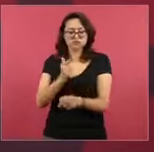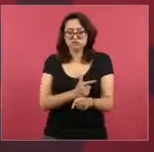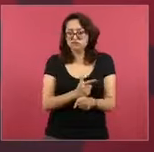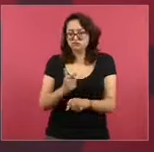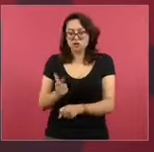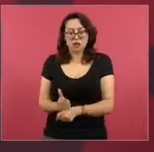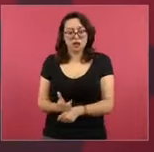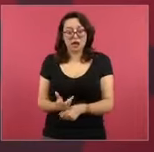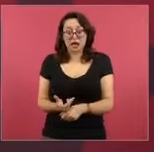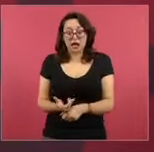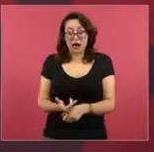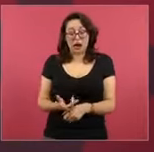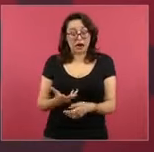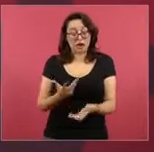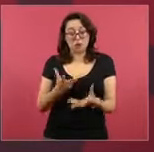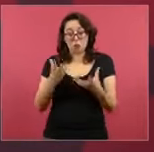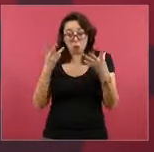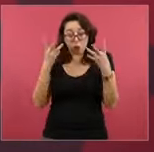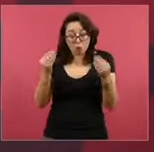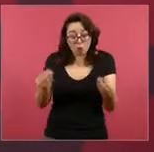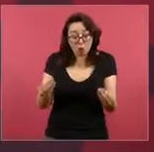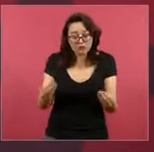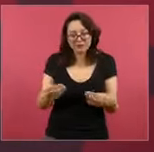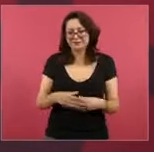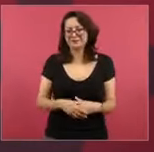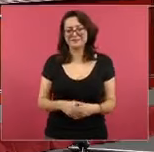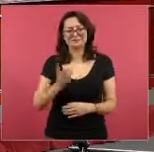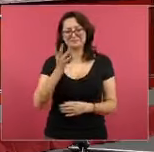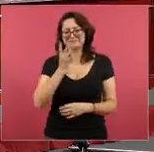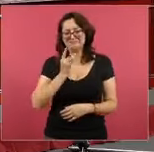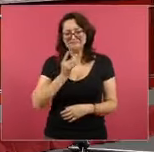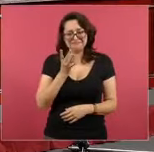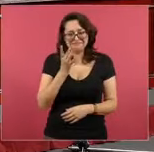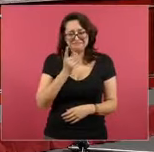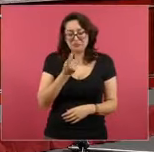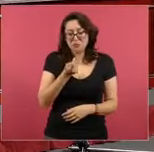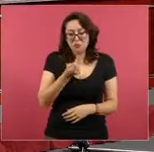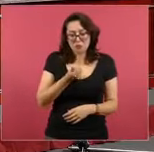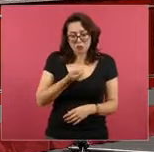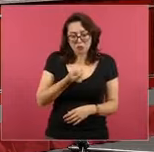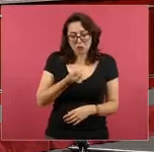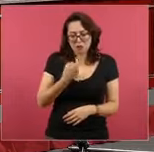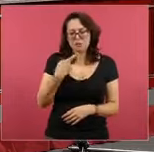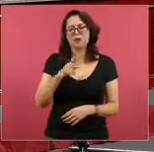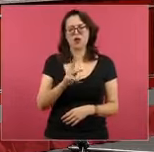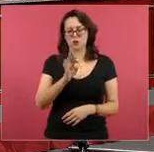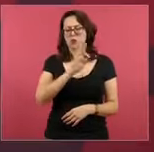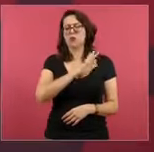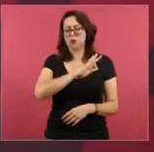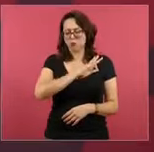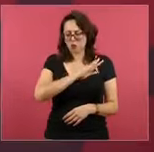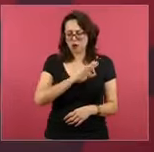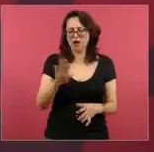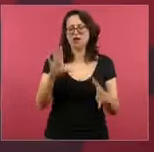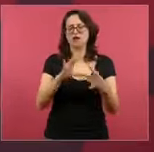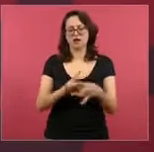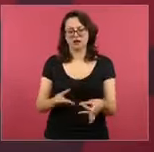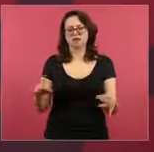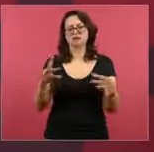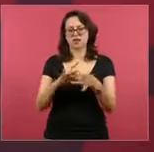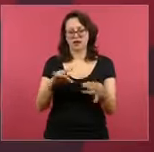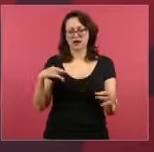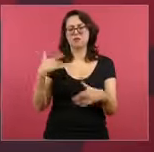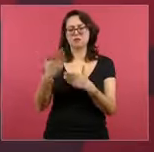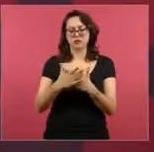son significativas, son pequeñas, pero podemos aclararlas en las sesiones que se tenga esta siguiente